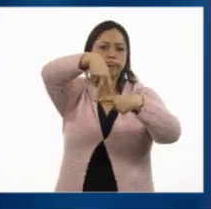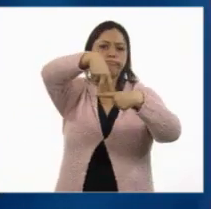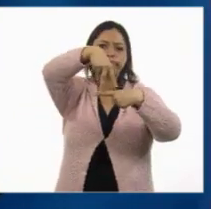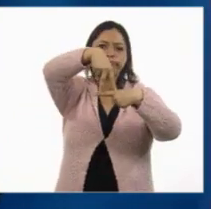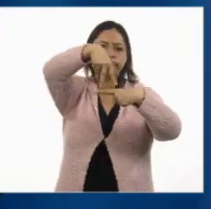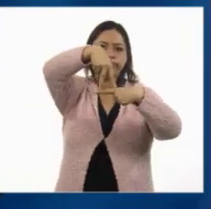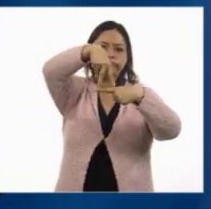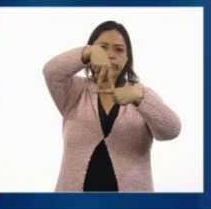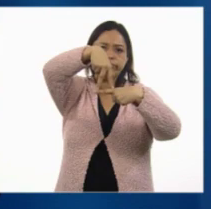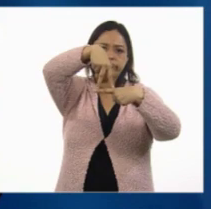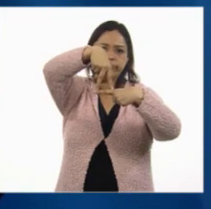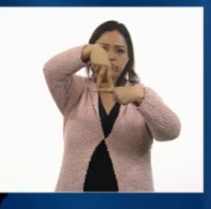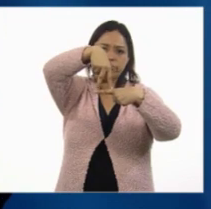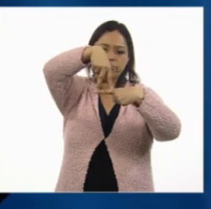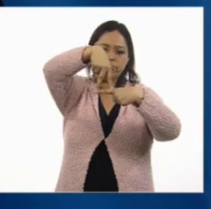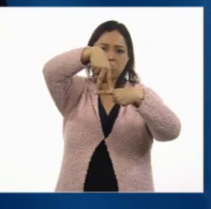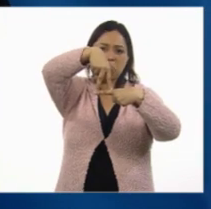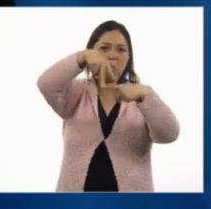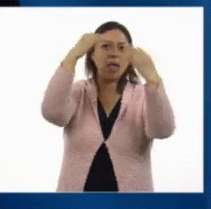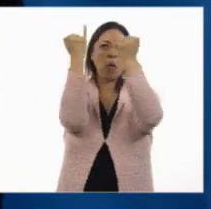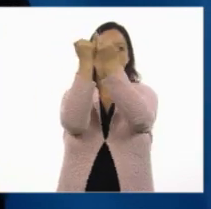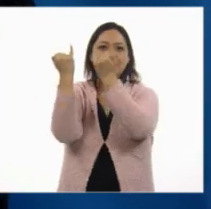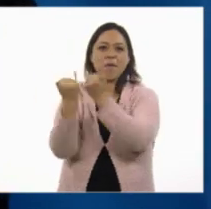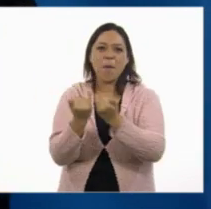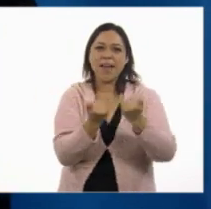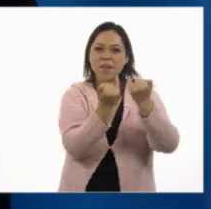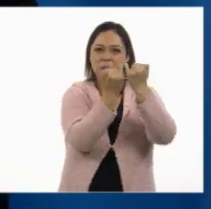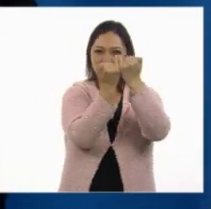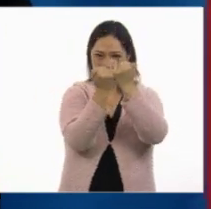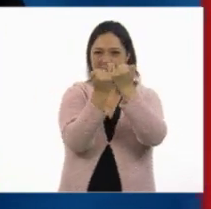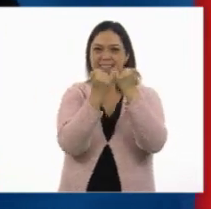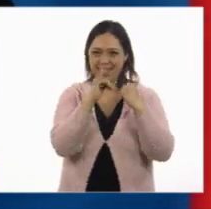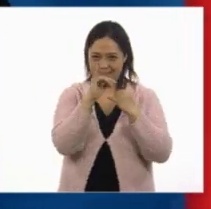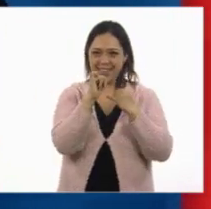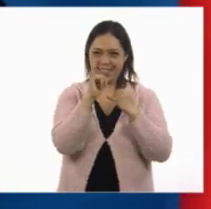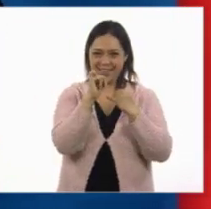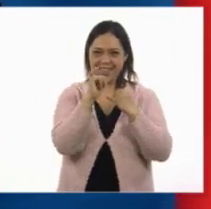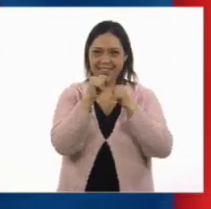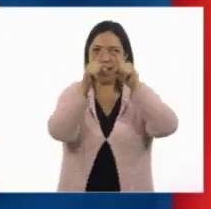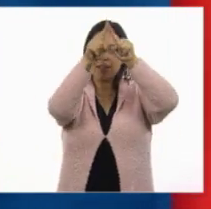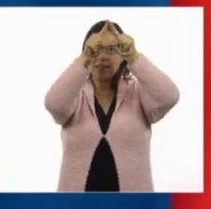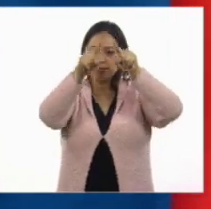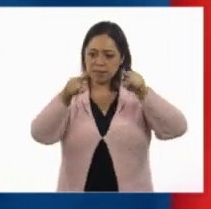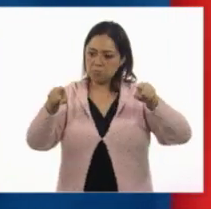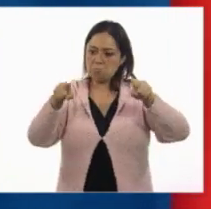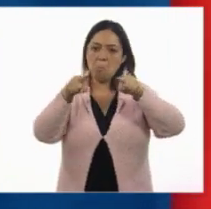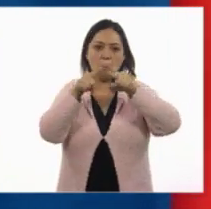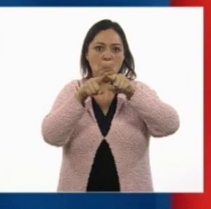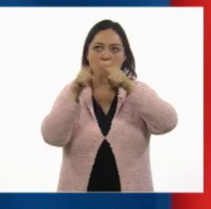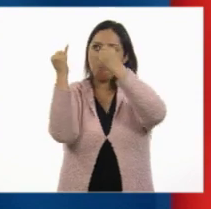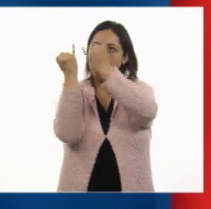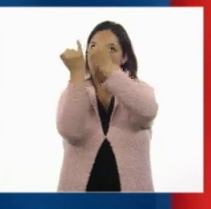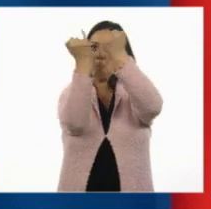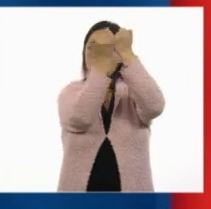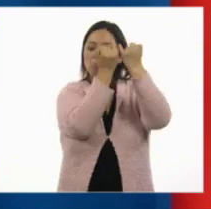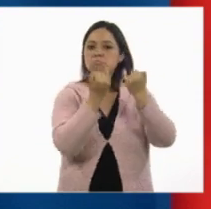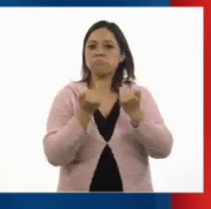equilátero Aníbal? Que tiene sus tres lados Muy iguales. bien, esta figura tiene sus tres lados iguales,